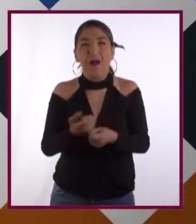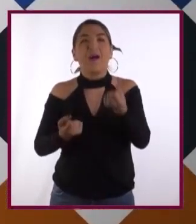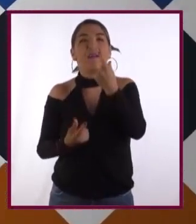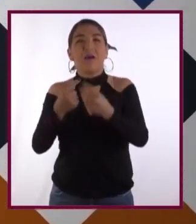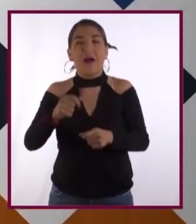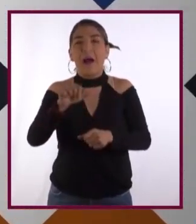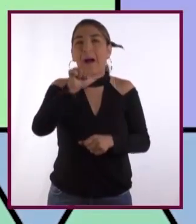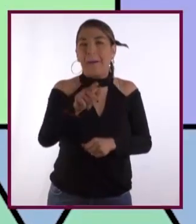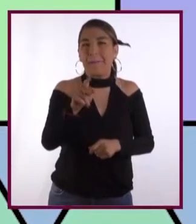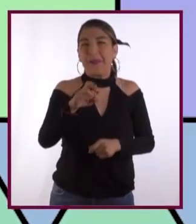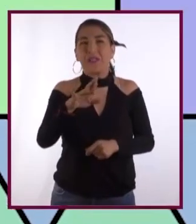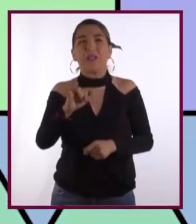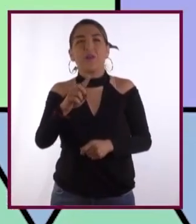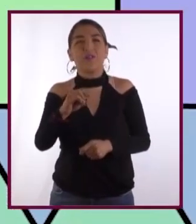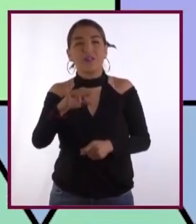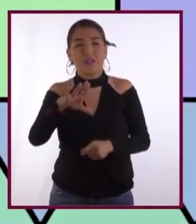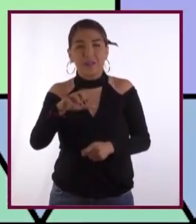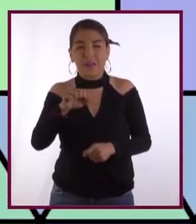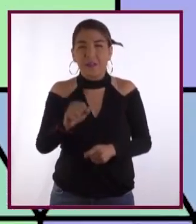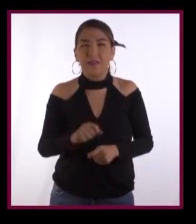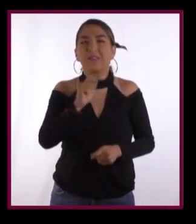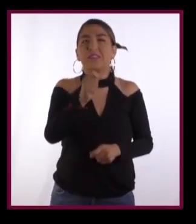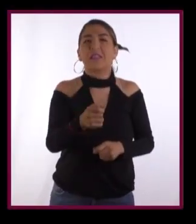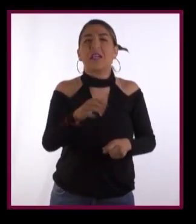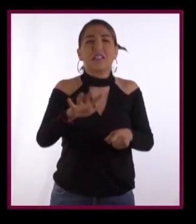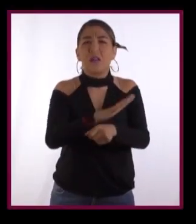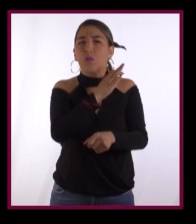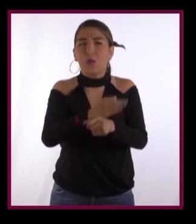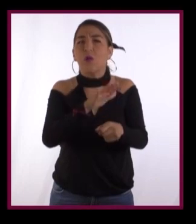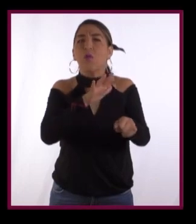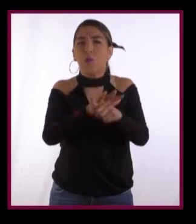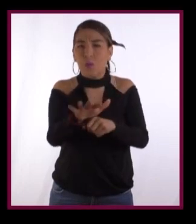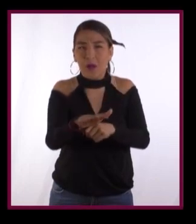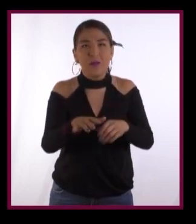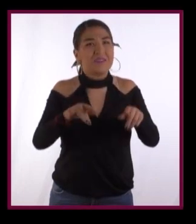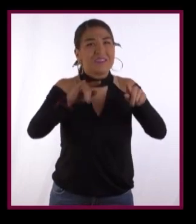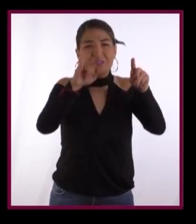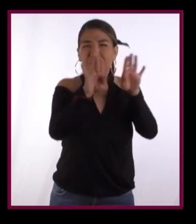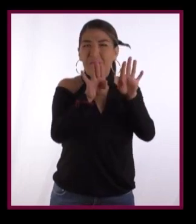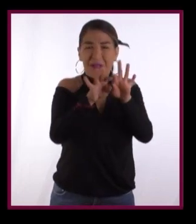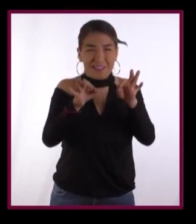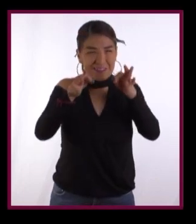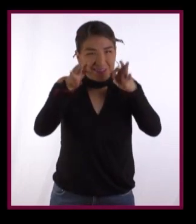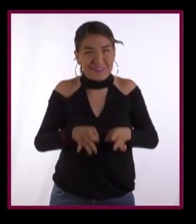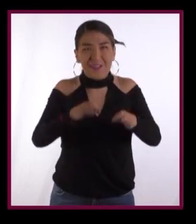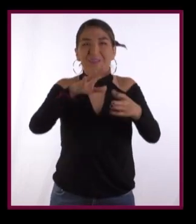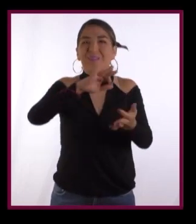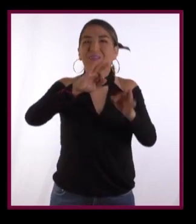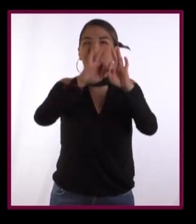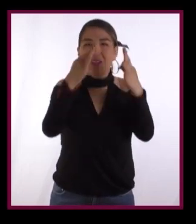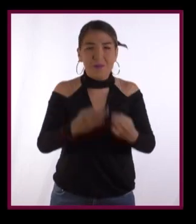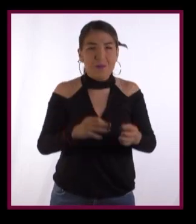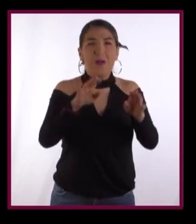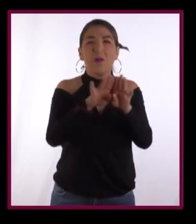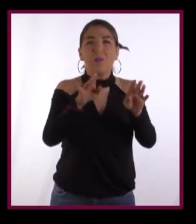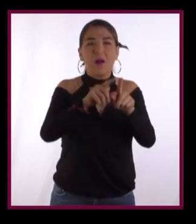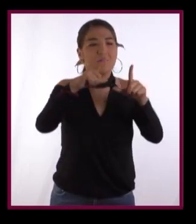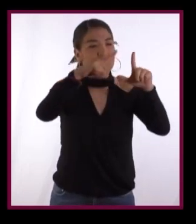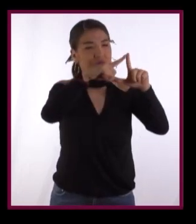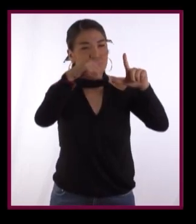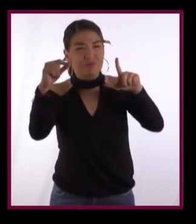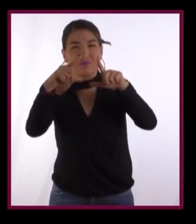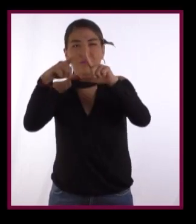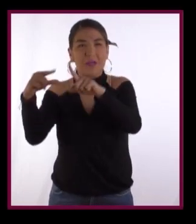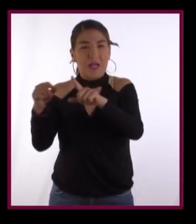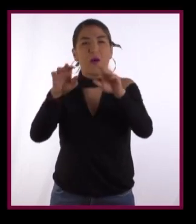las irregulares o aperiódicas. Las teselaciones regulares son altamente simétricas, en el que los azulejos